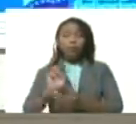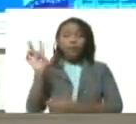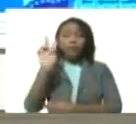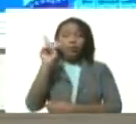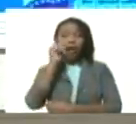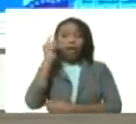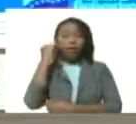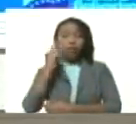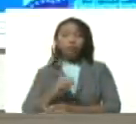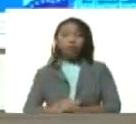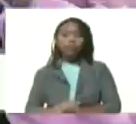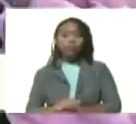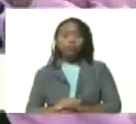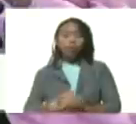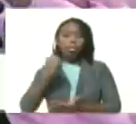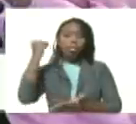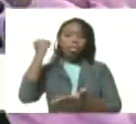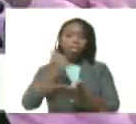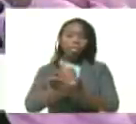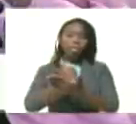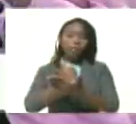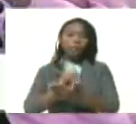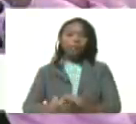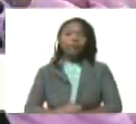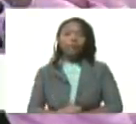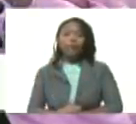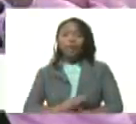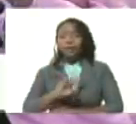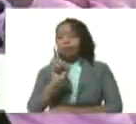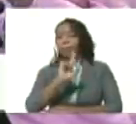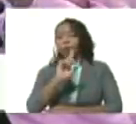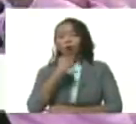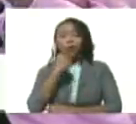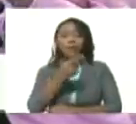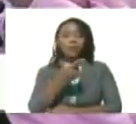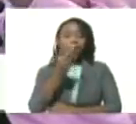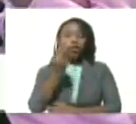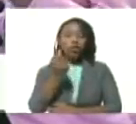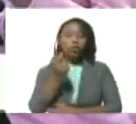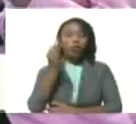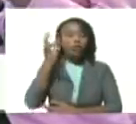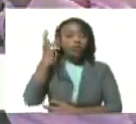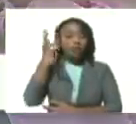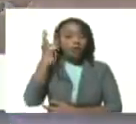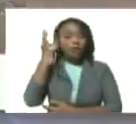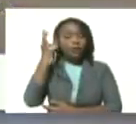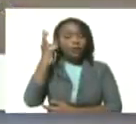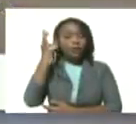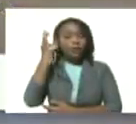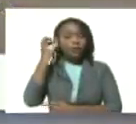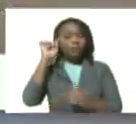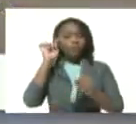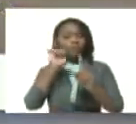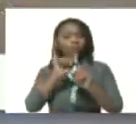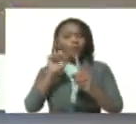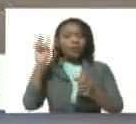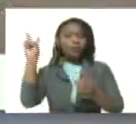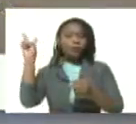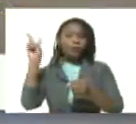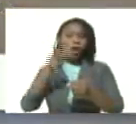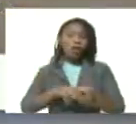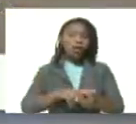venezolanos y venezolanas asesinadas. Tampoco refleja el número de mujeres objeto de violencia